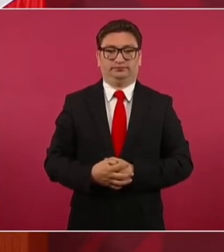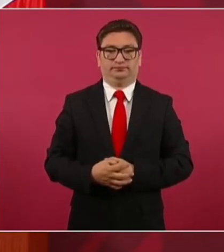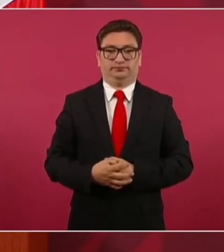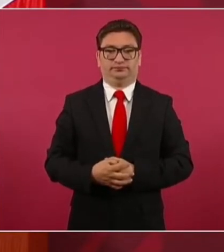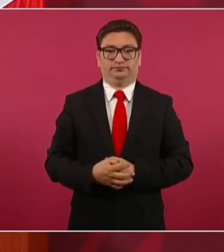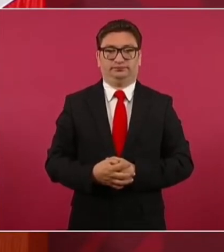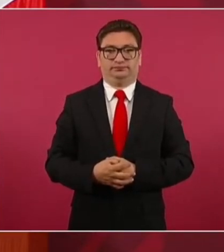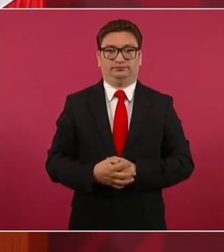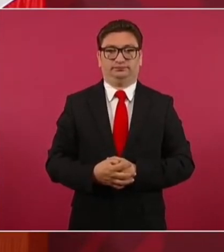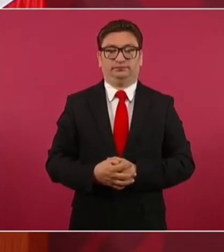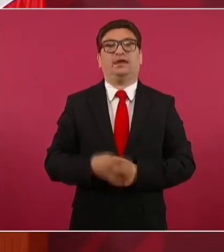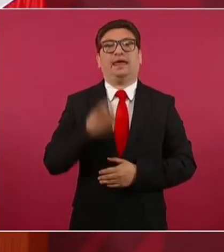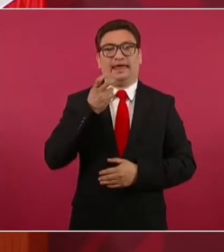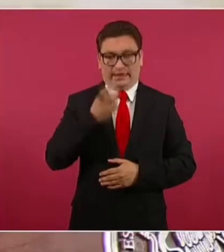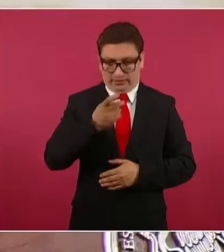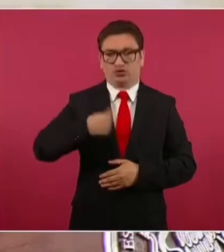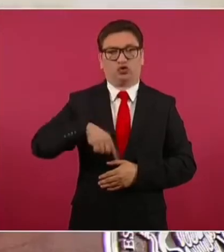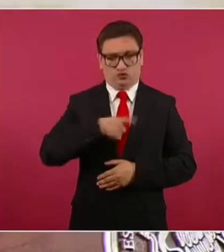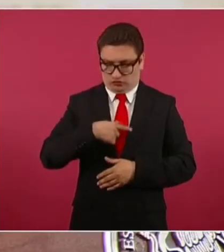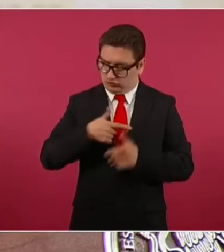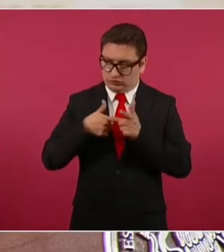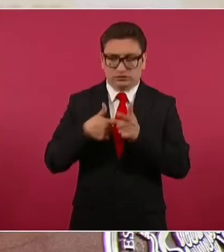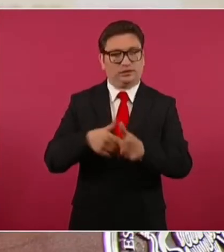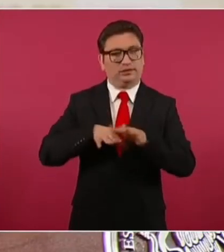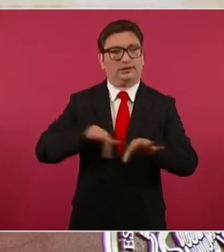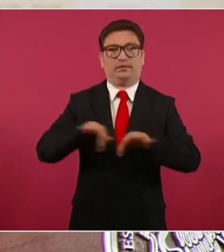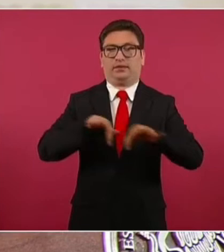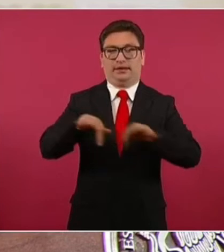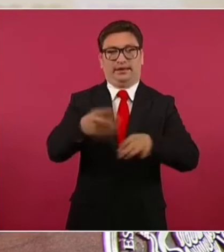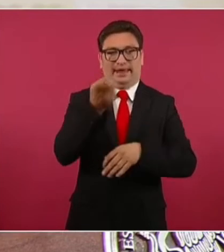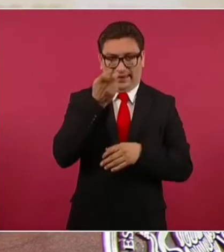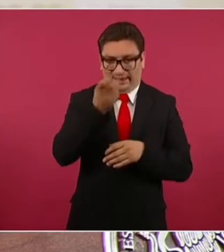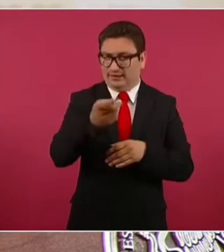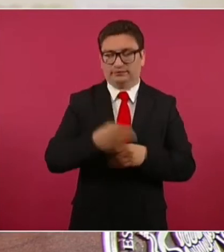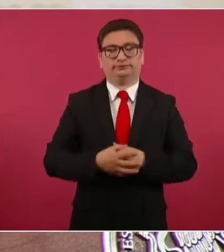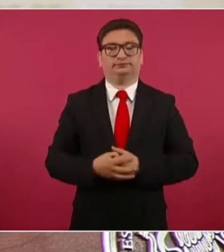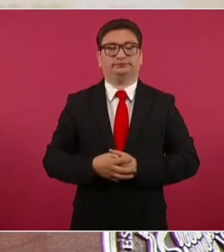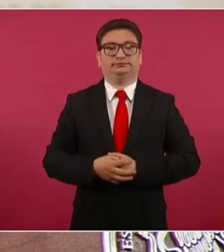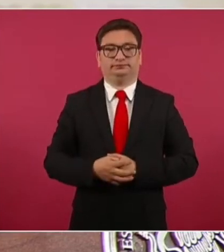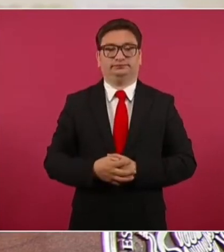¿Qué es lo que se está llevando a cabo como estrategia y vamos a continuar?